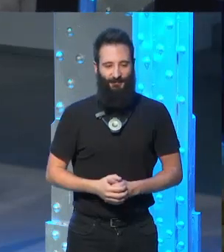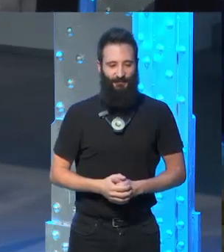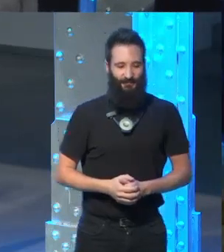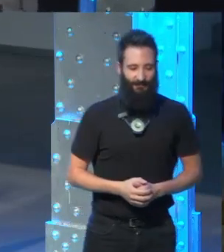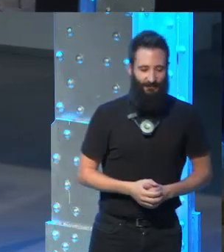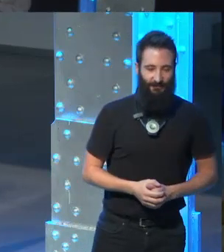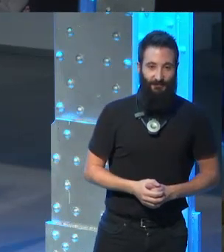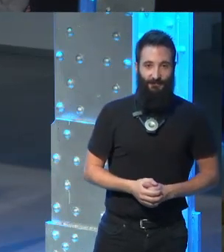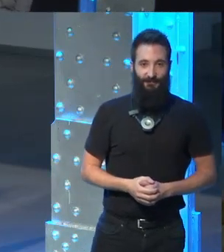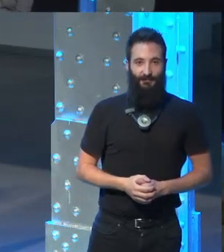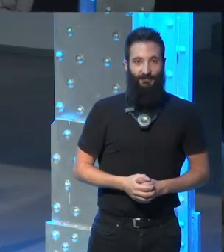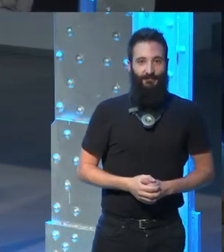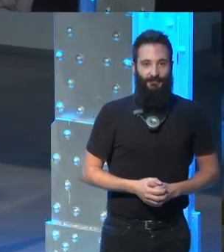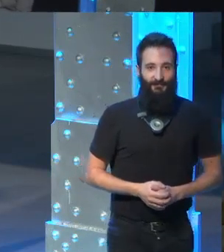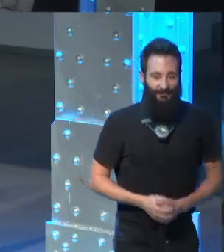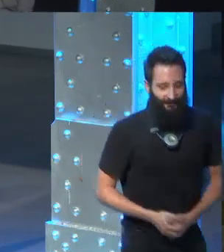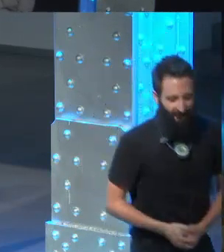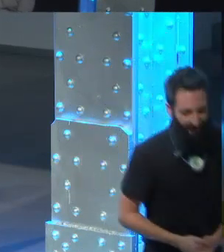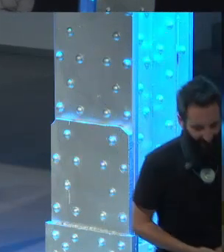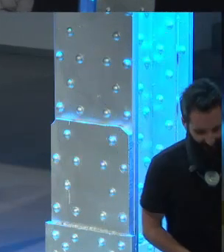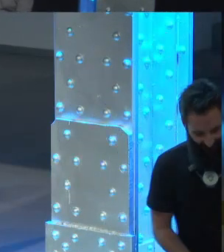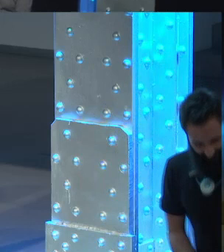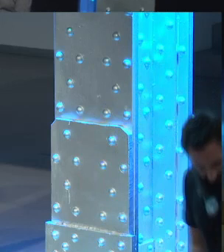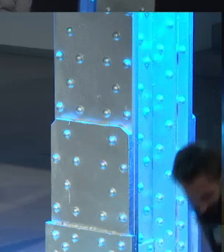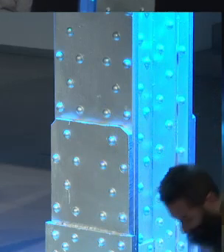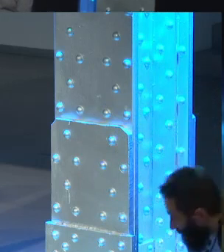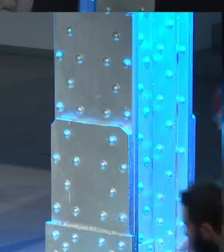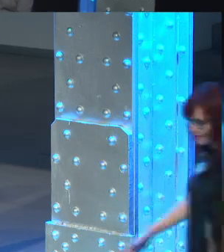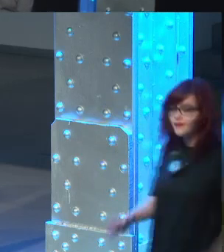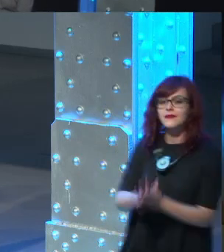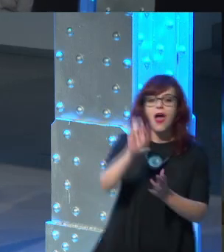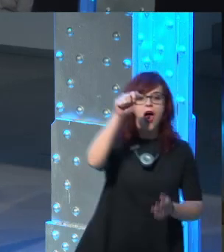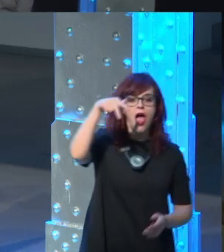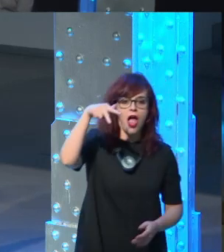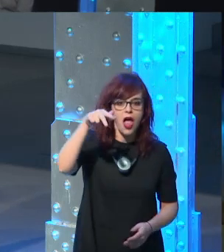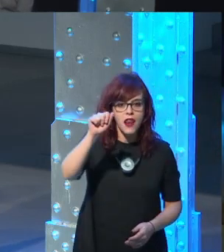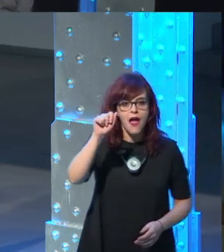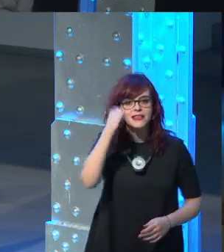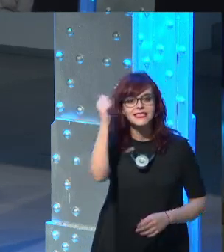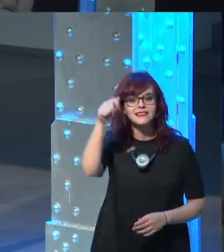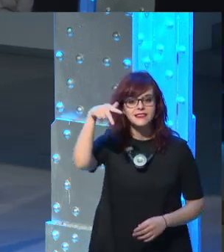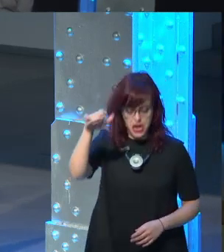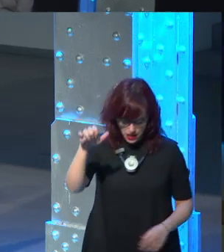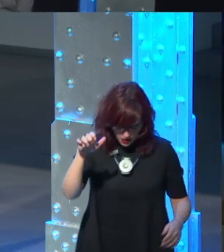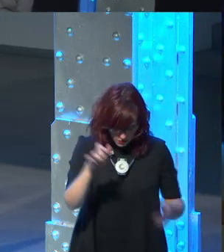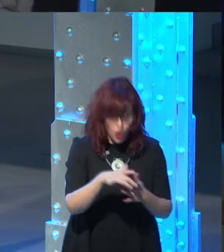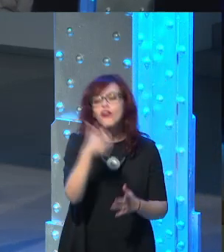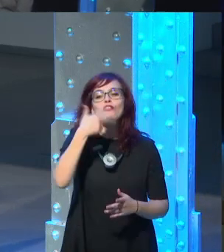distraída, pensaba que pensabas que ir para allá, ¿no? Ana y Jane, ¿cómo os conocisteis? ¿Cómo fue ese